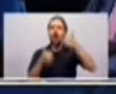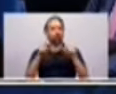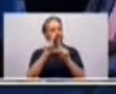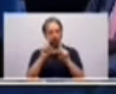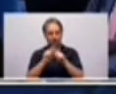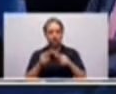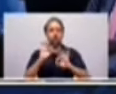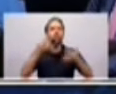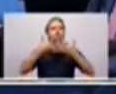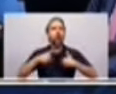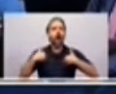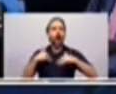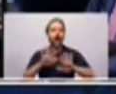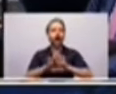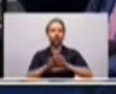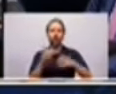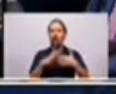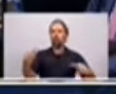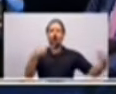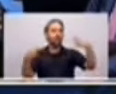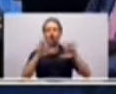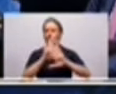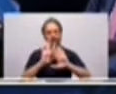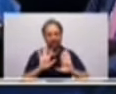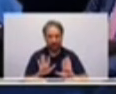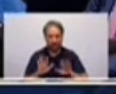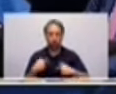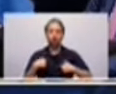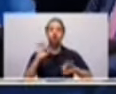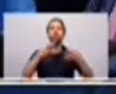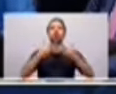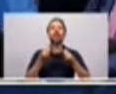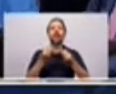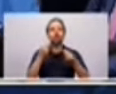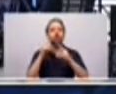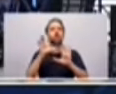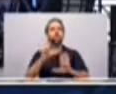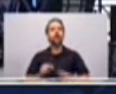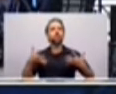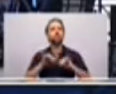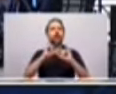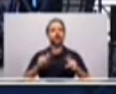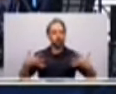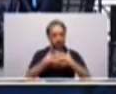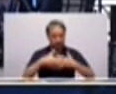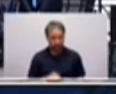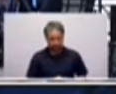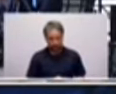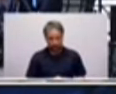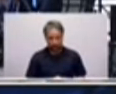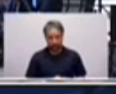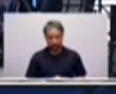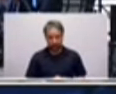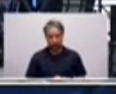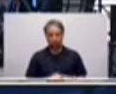colegas le preguntaron cosas muy concretas, en especial a Caputo en referencia, por ejemplo, ¿existe también algún tipo de medidas para mitigar lo